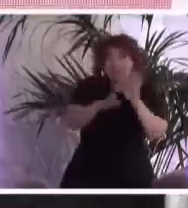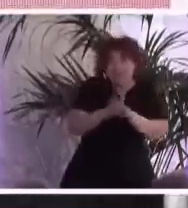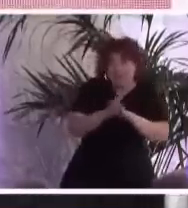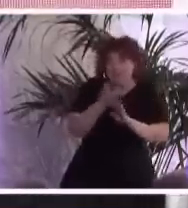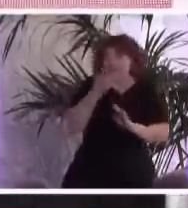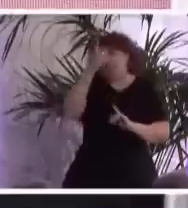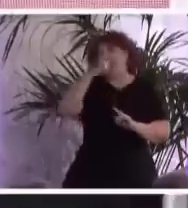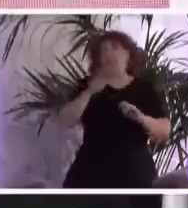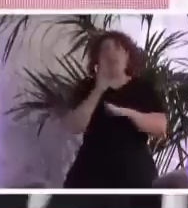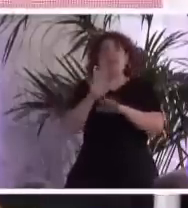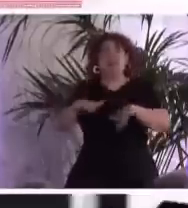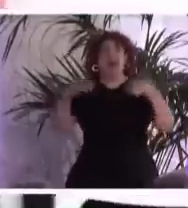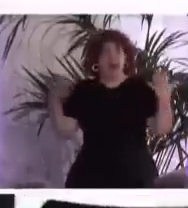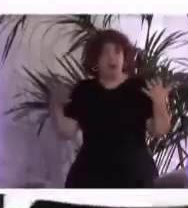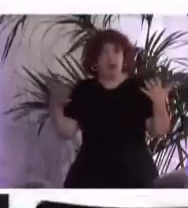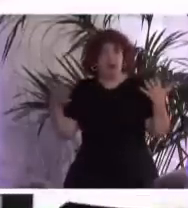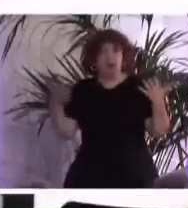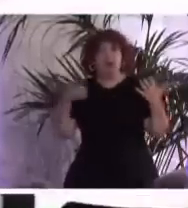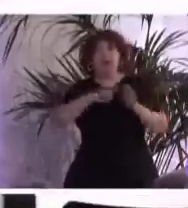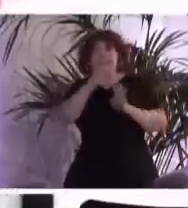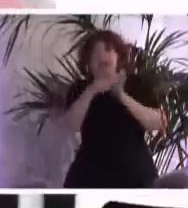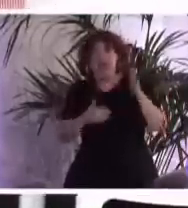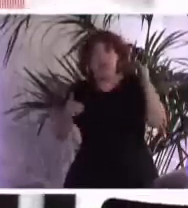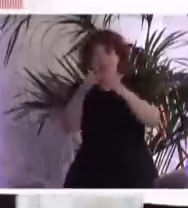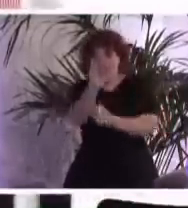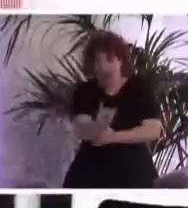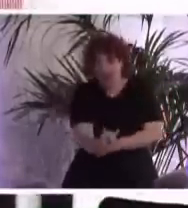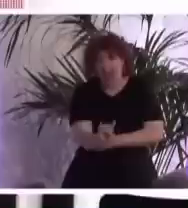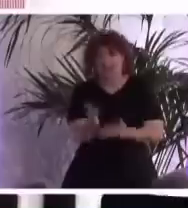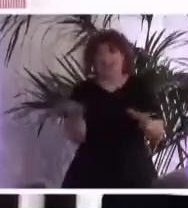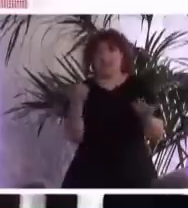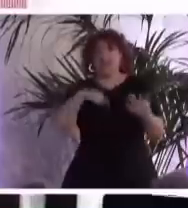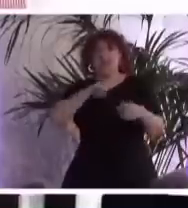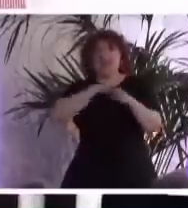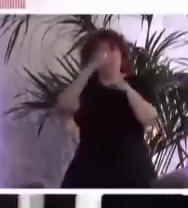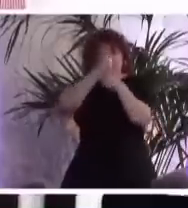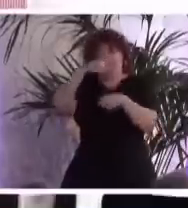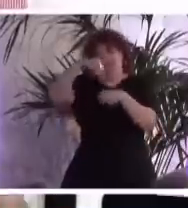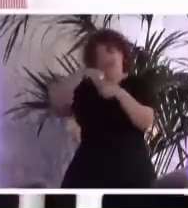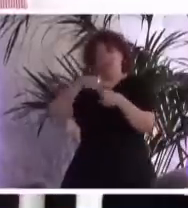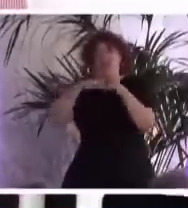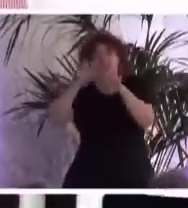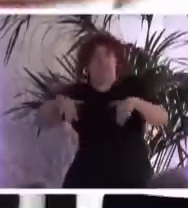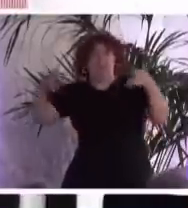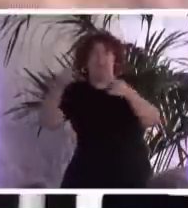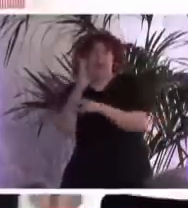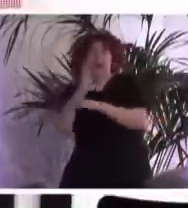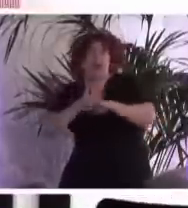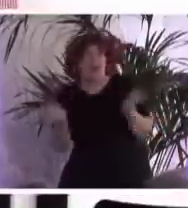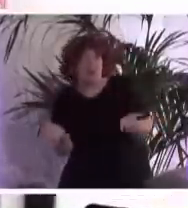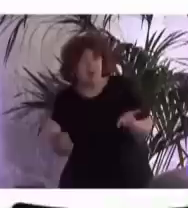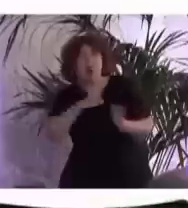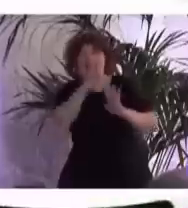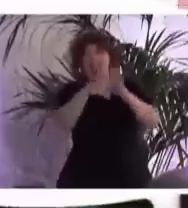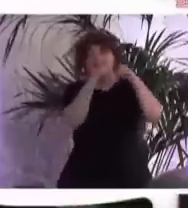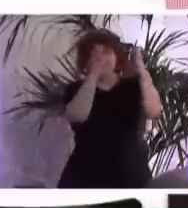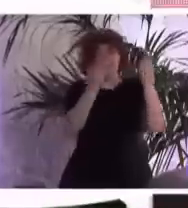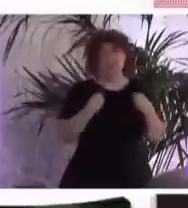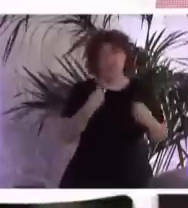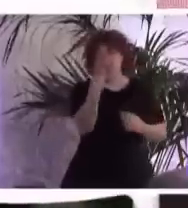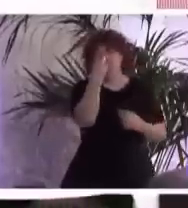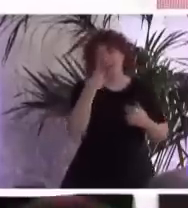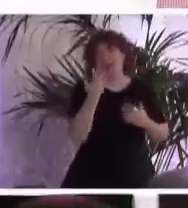una parlamentaria tendríamos las leyes de igualdad que tenemos si trabajáramos desde el parlamento habría una ley de vivienda como la que ha sacado adelante